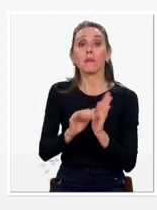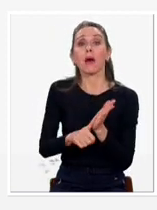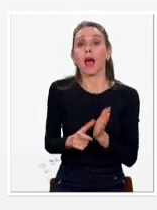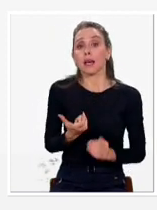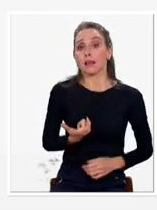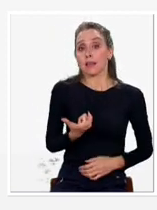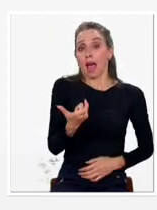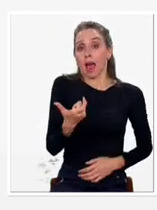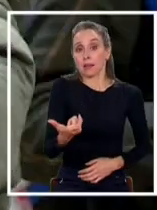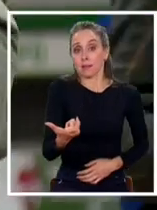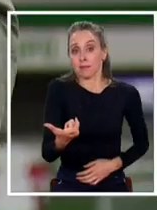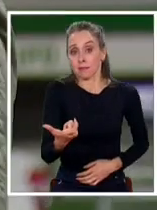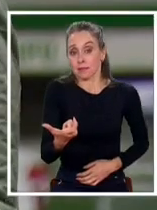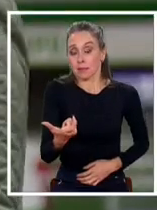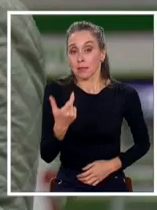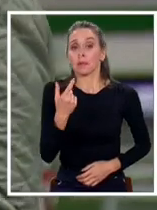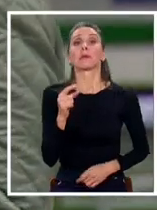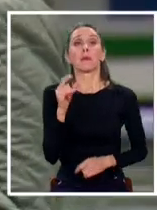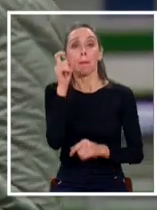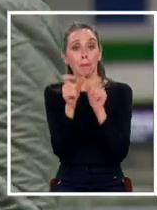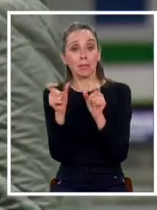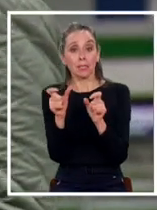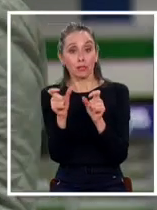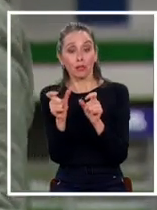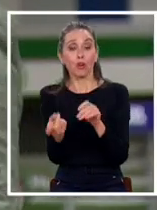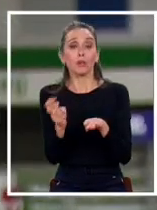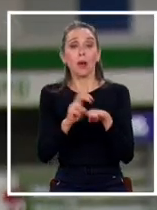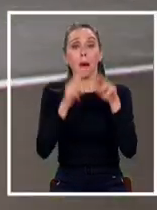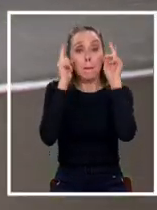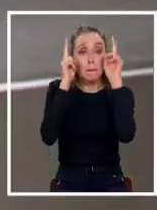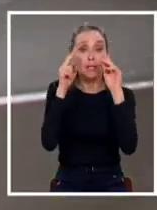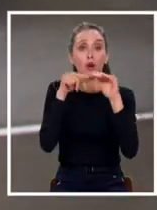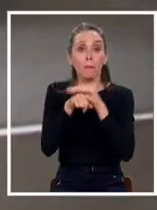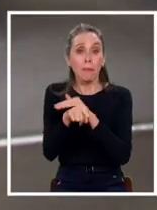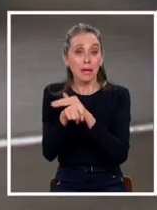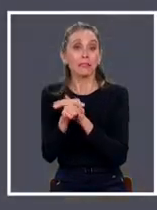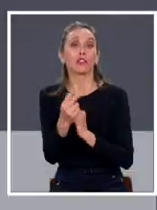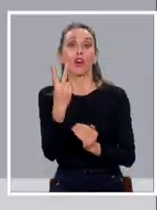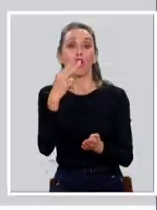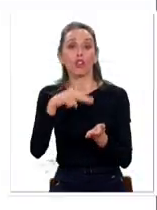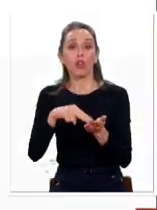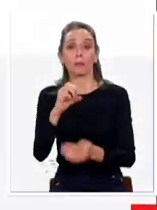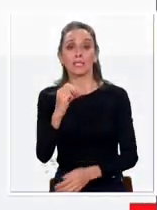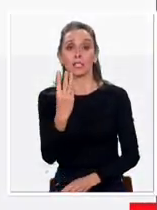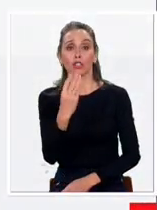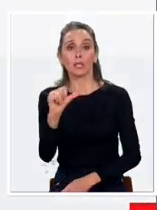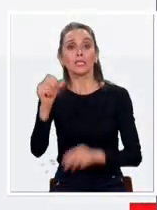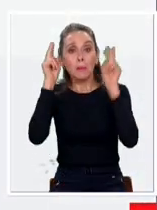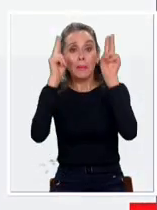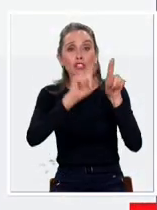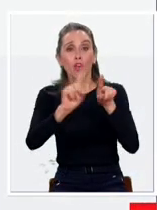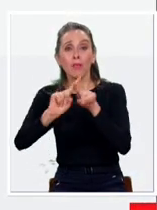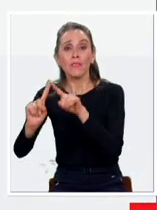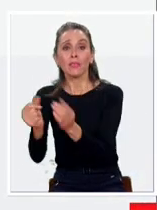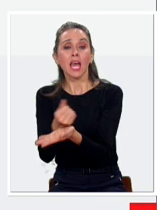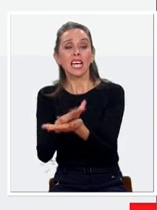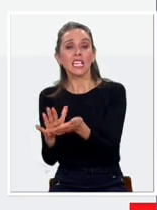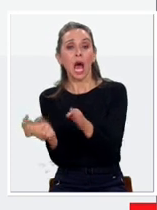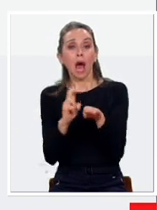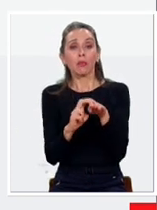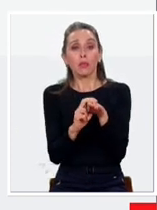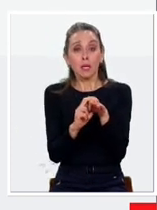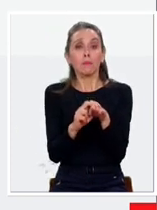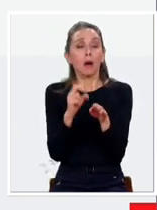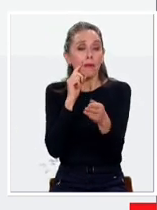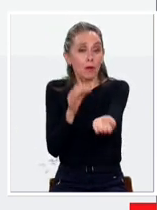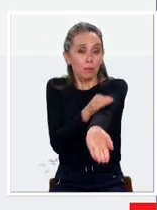su carnet de identidad. Para quienes deben trasladarse en transporte público, habrá 2.036 recorridos gratuitos destinados a zonas